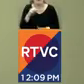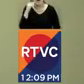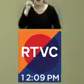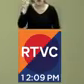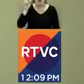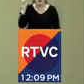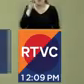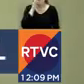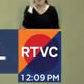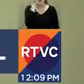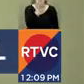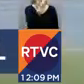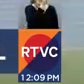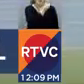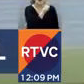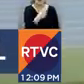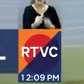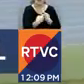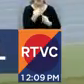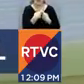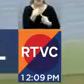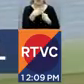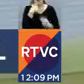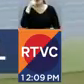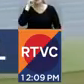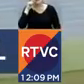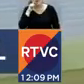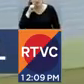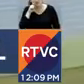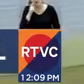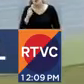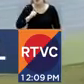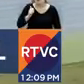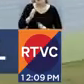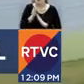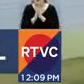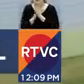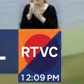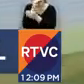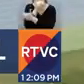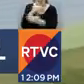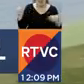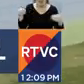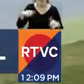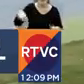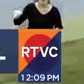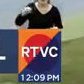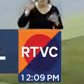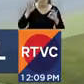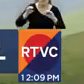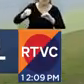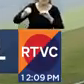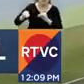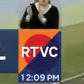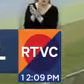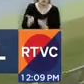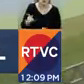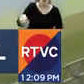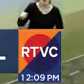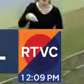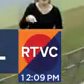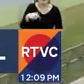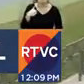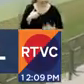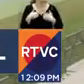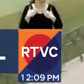el entrenador habría acosado e intentado abusar de varias jóvenes menores de edad mientras eran sus alumnas. Por miedo a